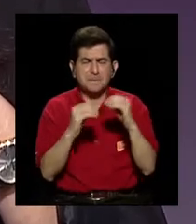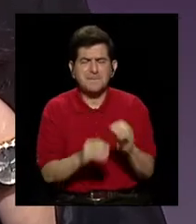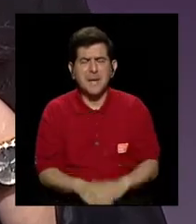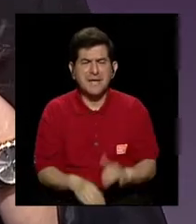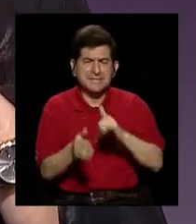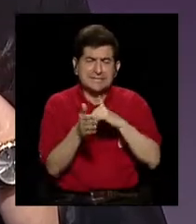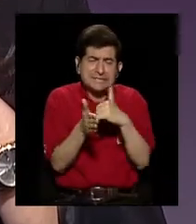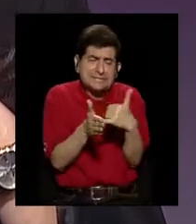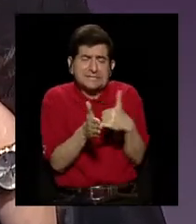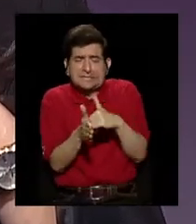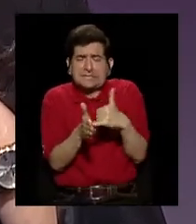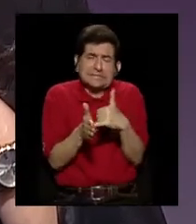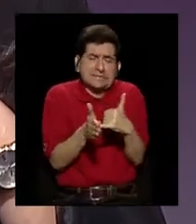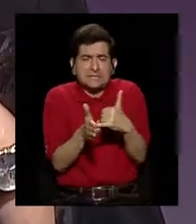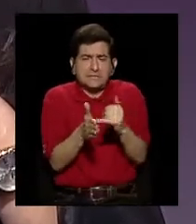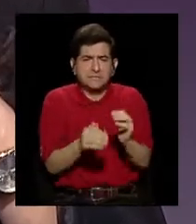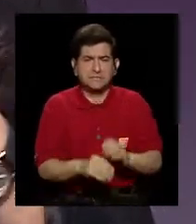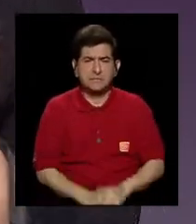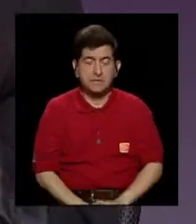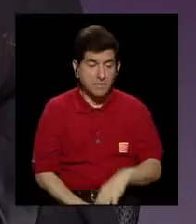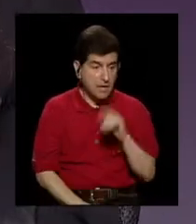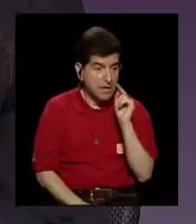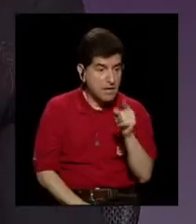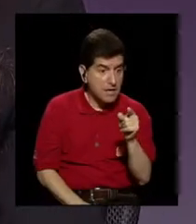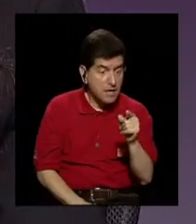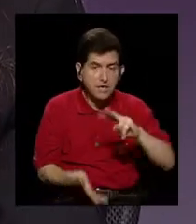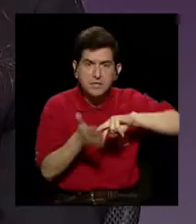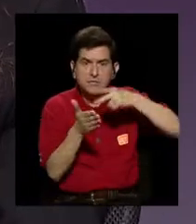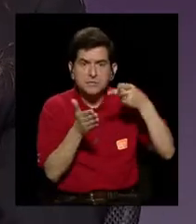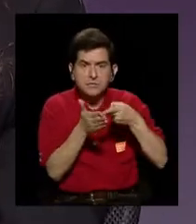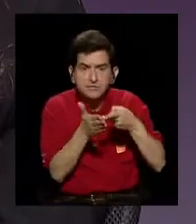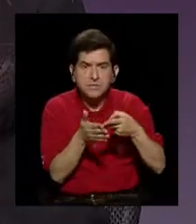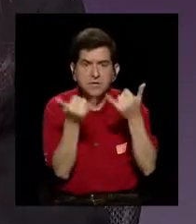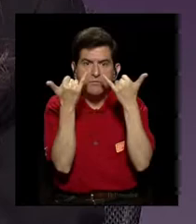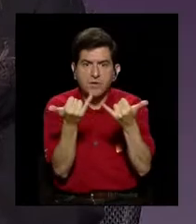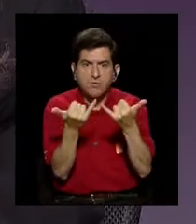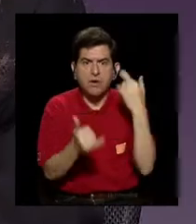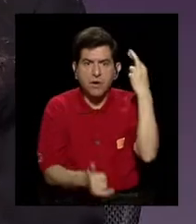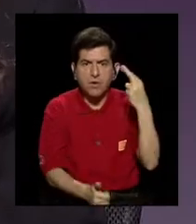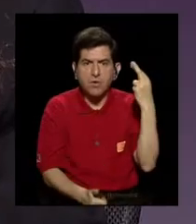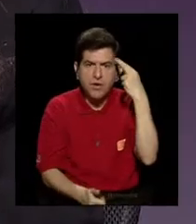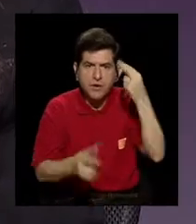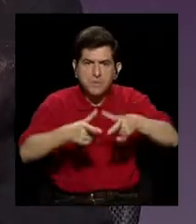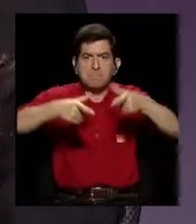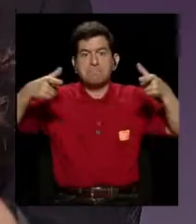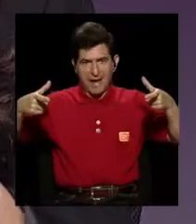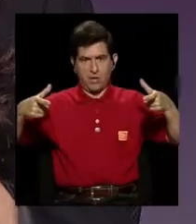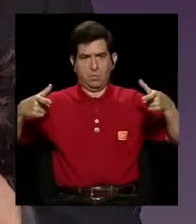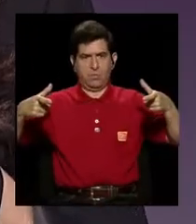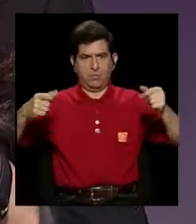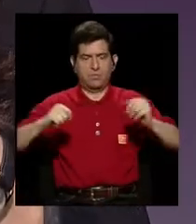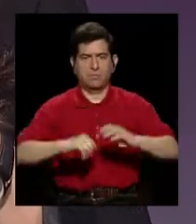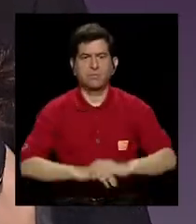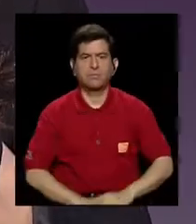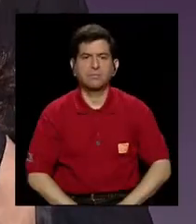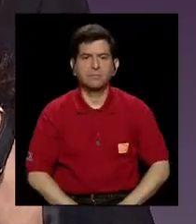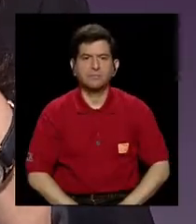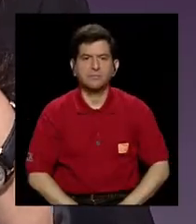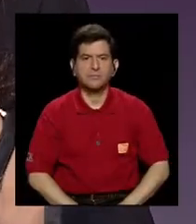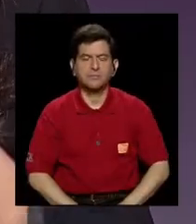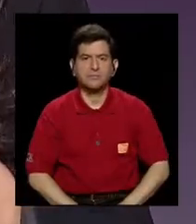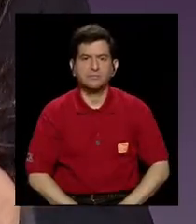vulnerabilidad. Entonces, ¿y qué son? Y eso nos lleva al asunto de las causas macro, ¿verdad? Que